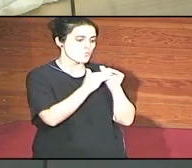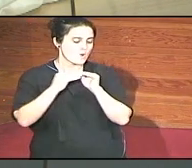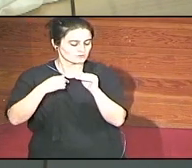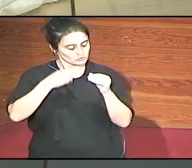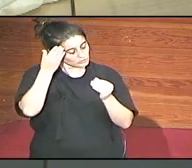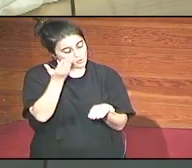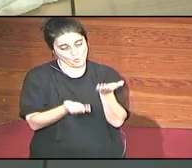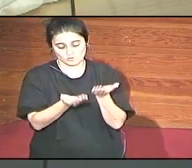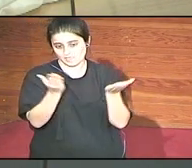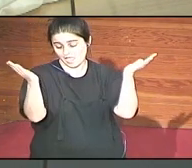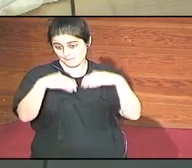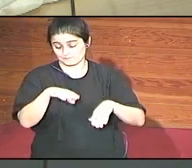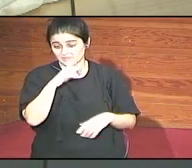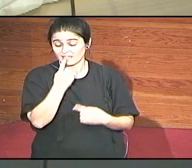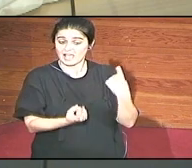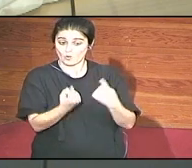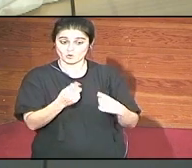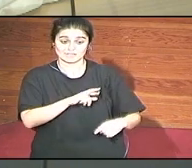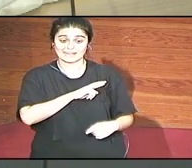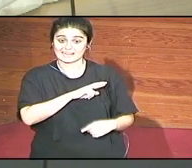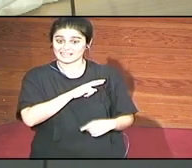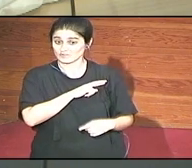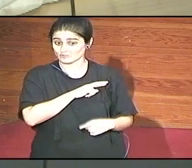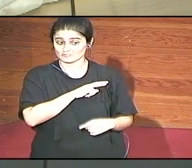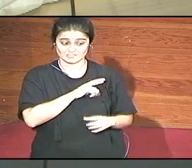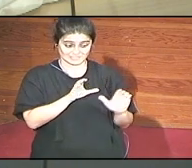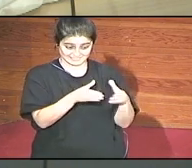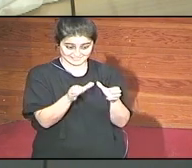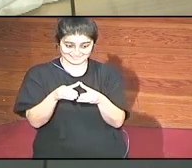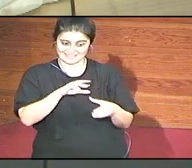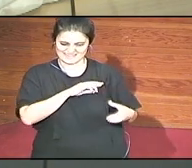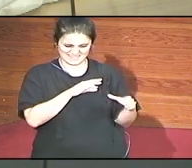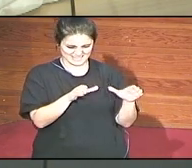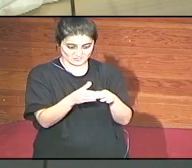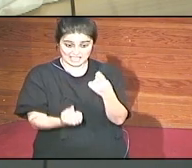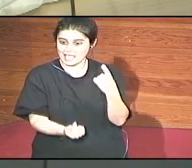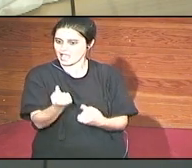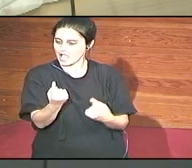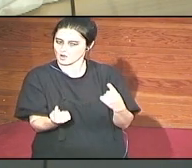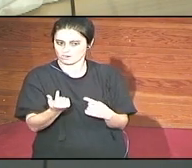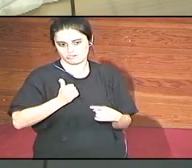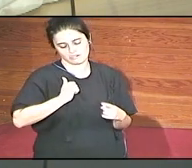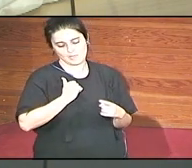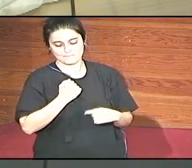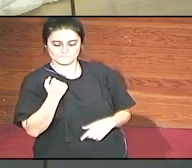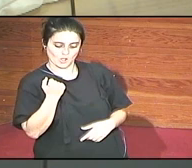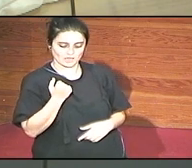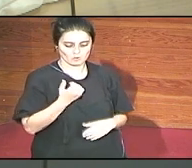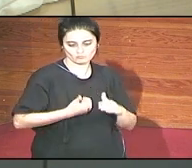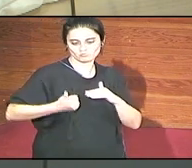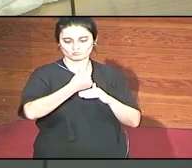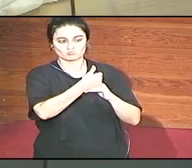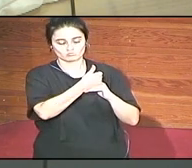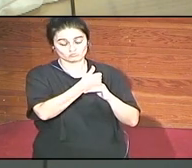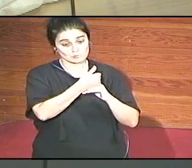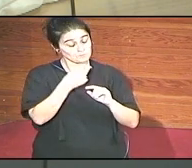religiosos que hay religiosos que se aprovechan de áfrica que se aprovechan de su poder su estatus para ser